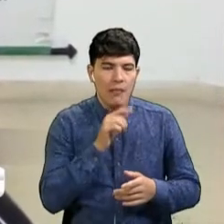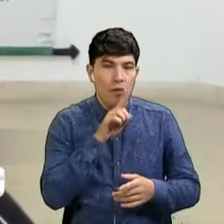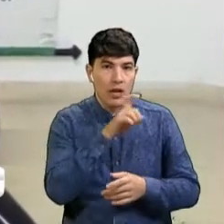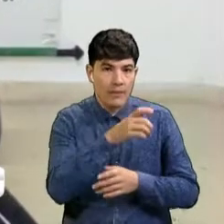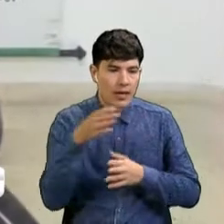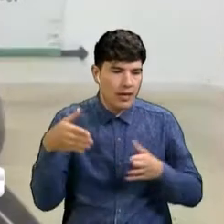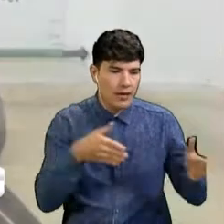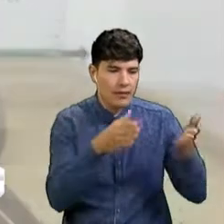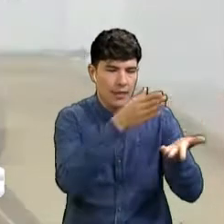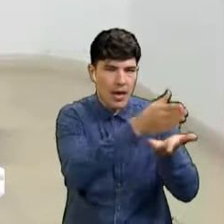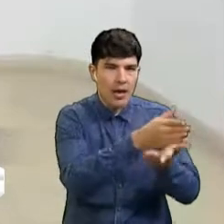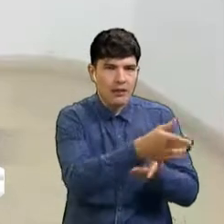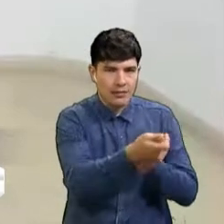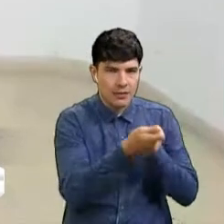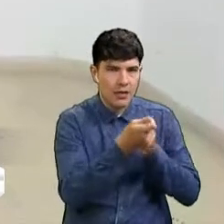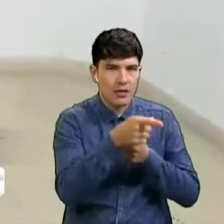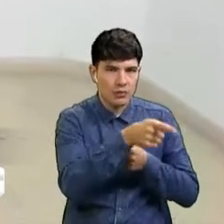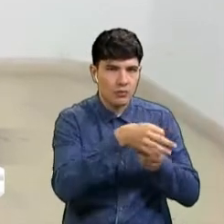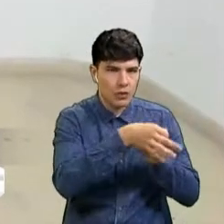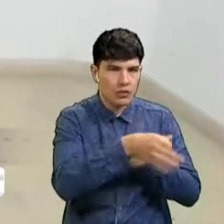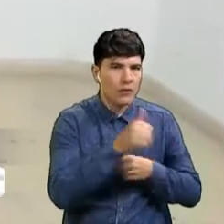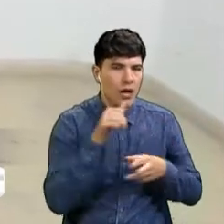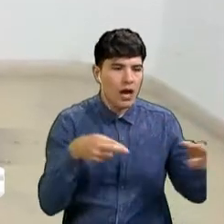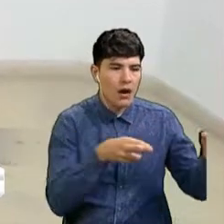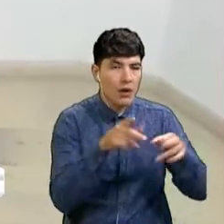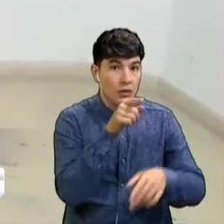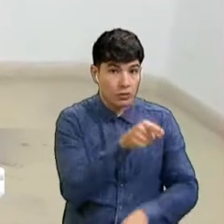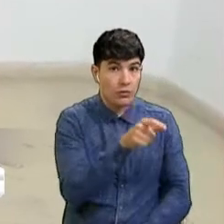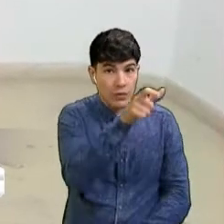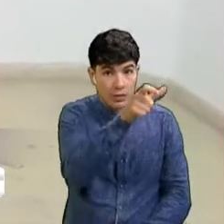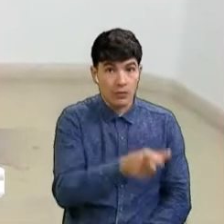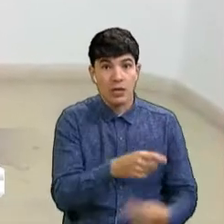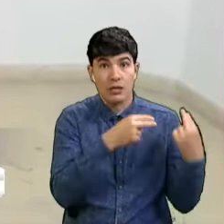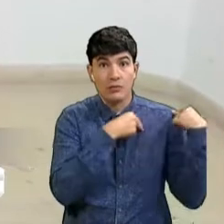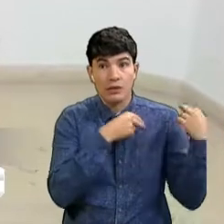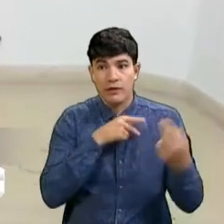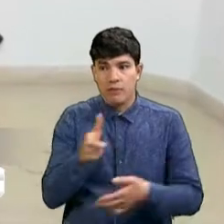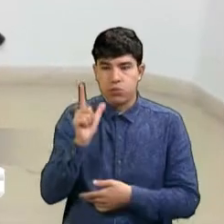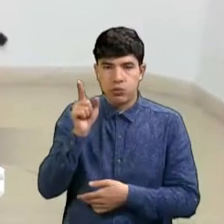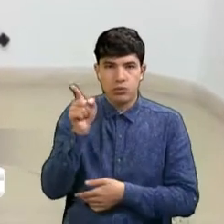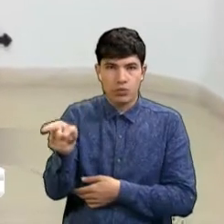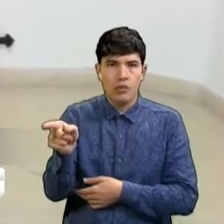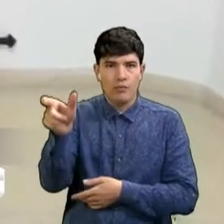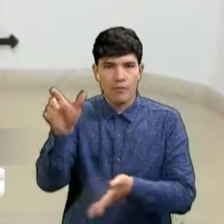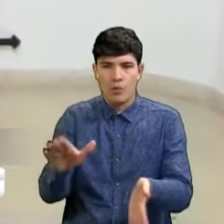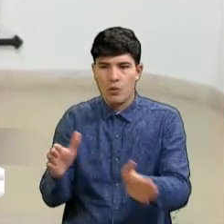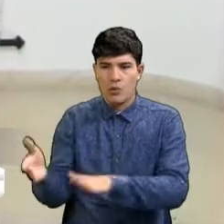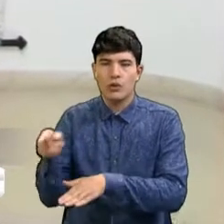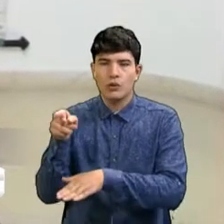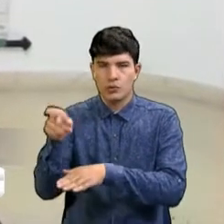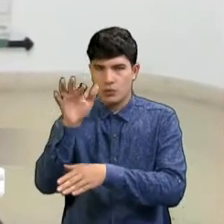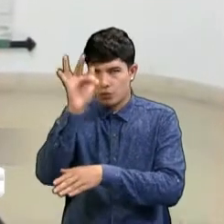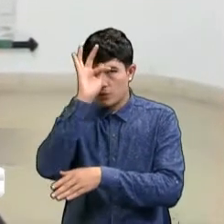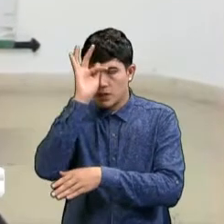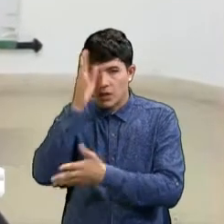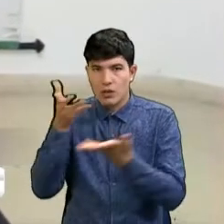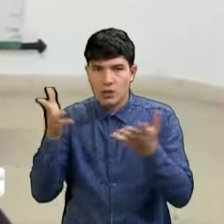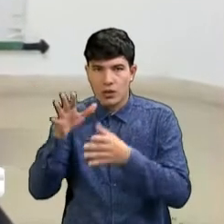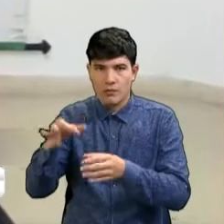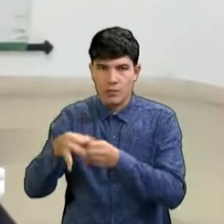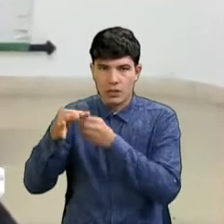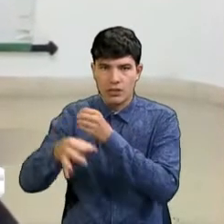al municipio de Río Negro. Al parecer, esta persona habría disparado contra su víctima, quien murió en el hospital del Playón.